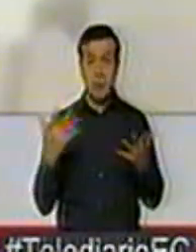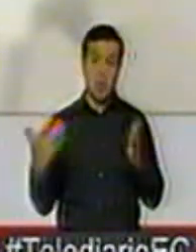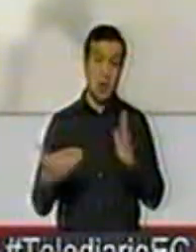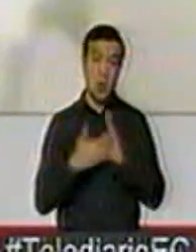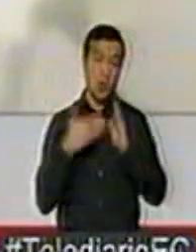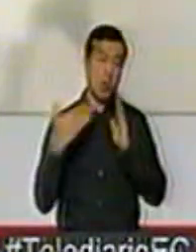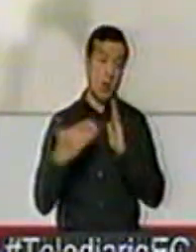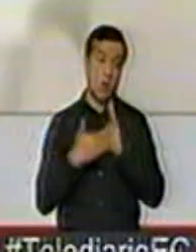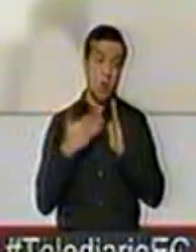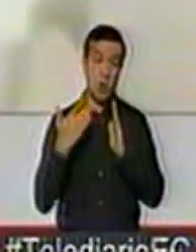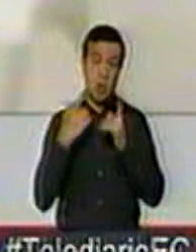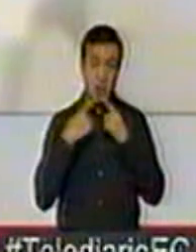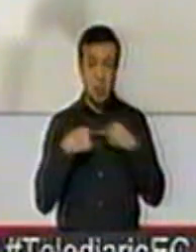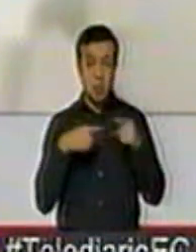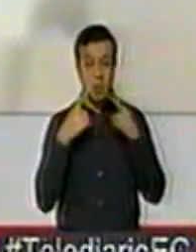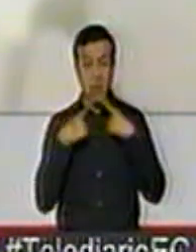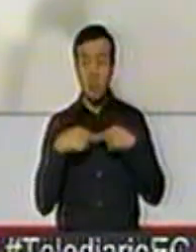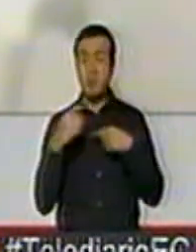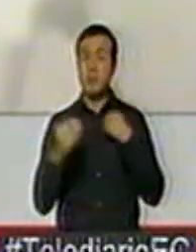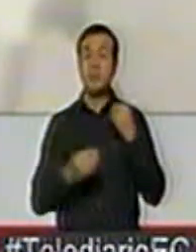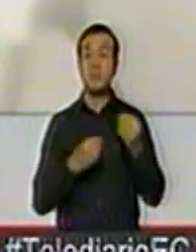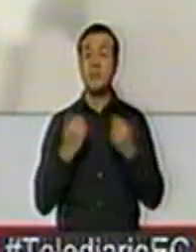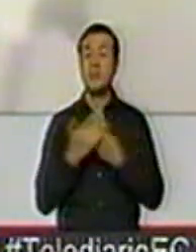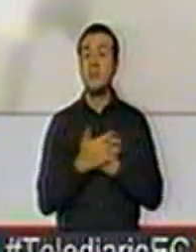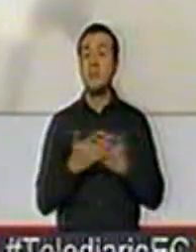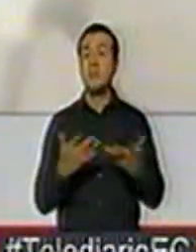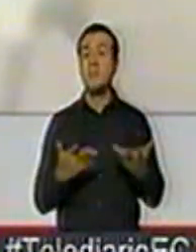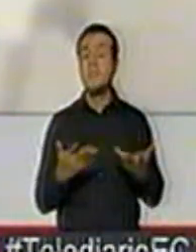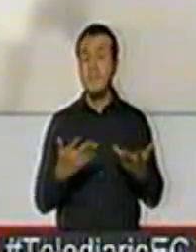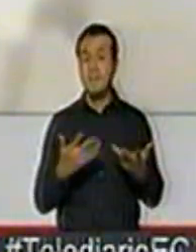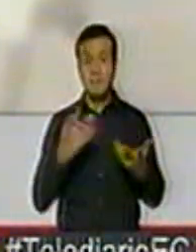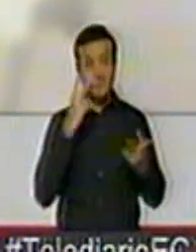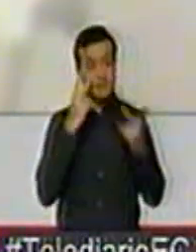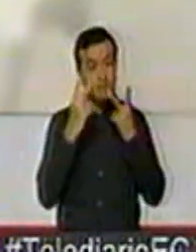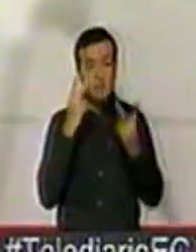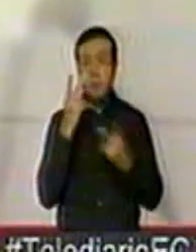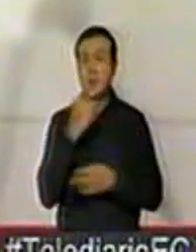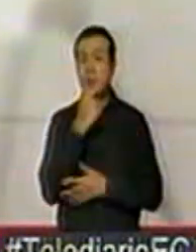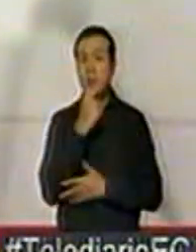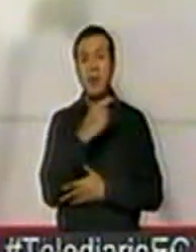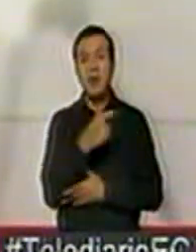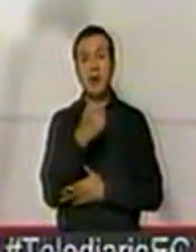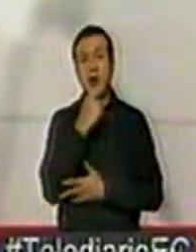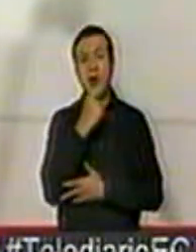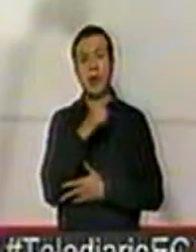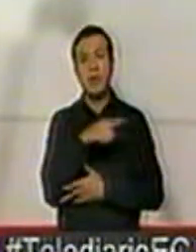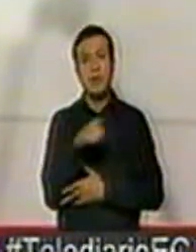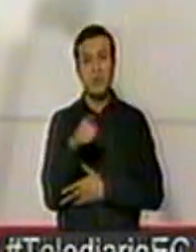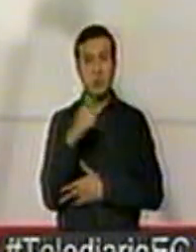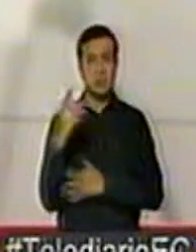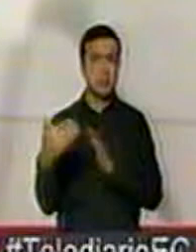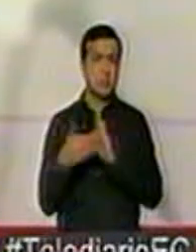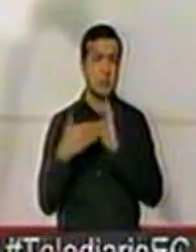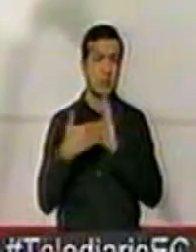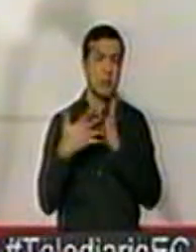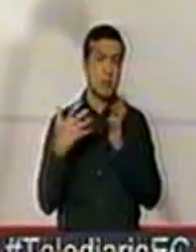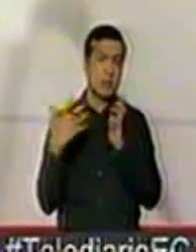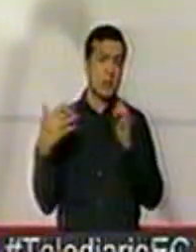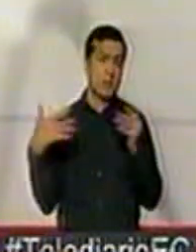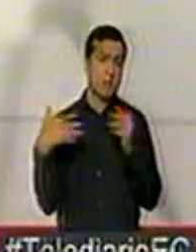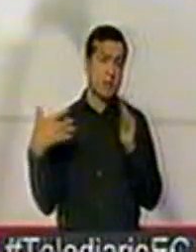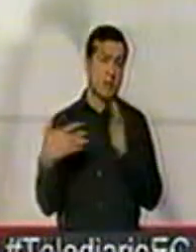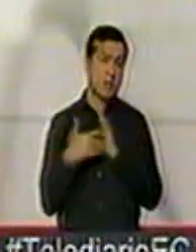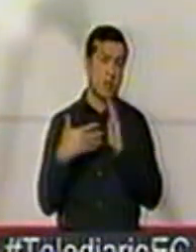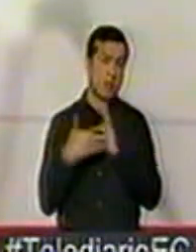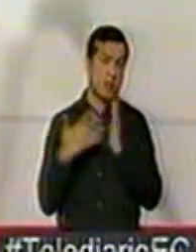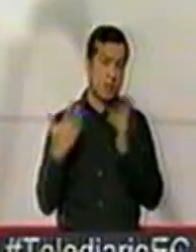o estos anuncios se pueden mirar como una forma de amedrentar, de meternos miedo para que no